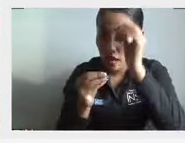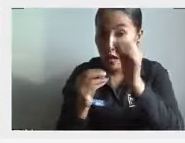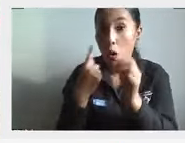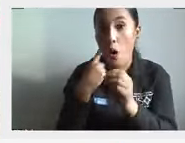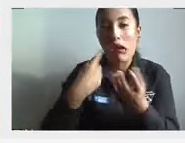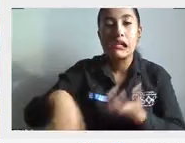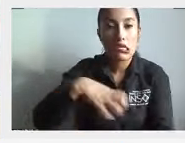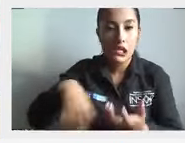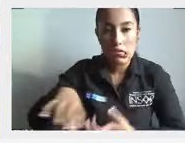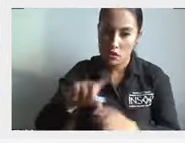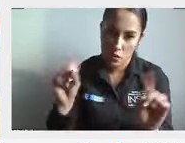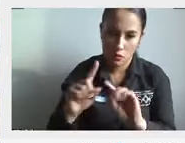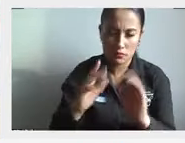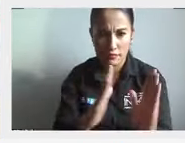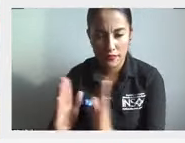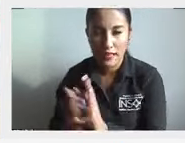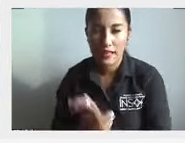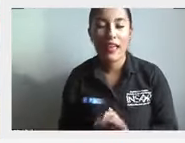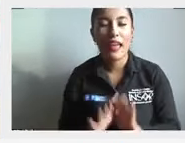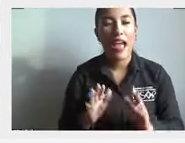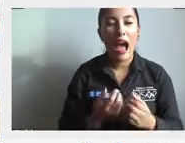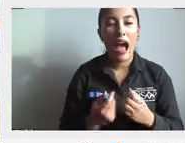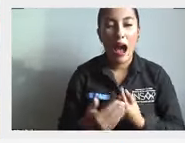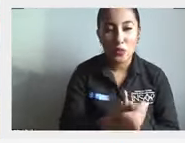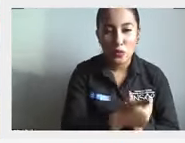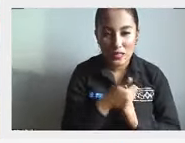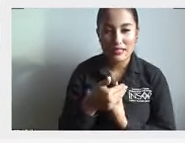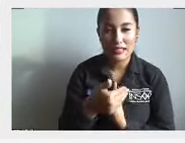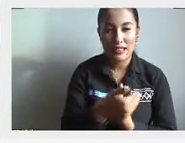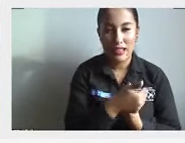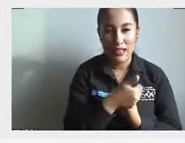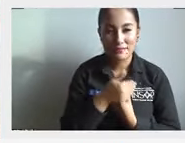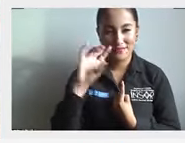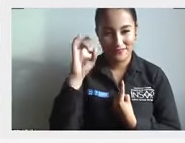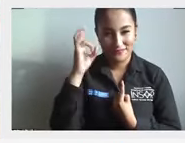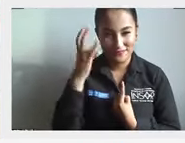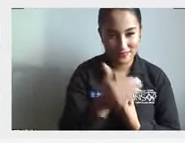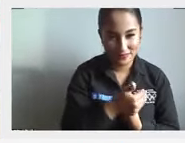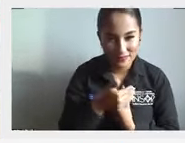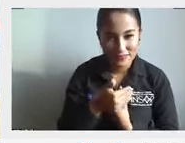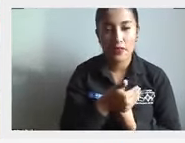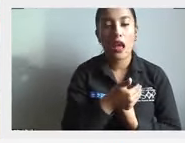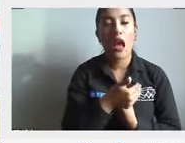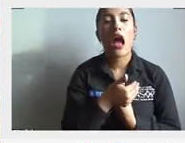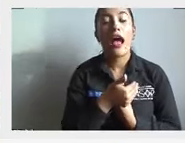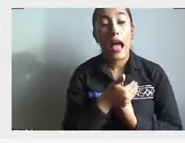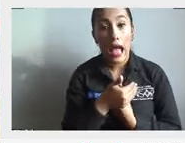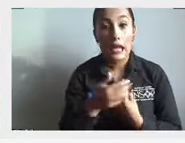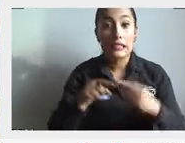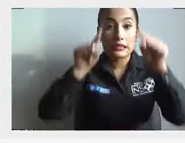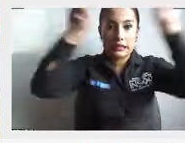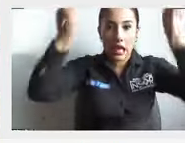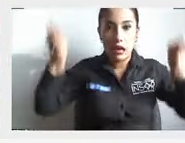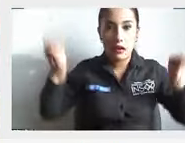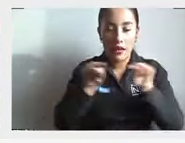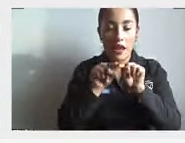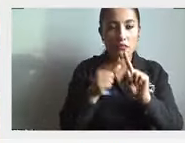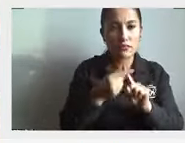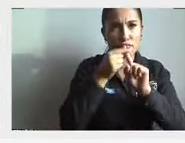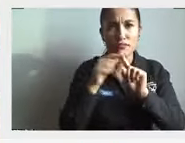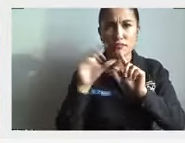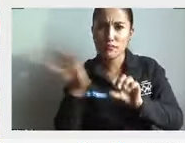con trastornos del espectro autista que requieren tableros de anticipación, de volver a